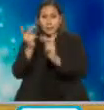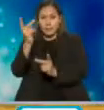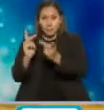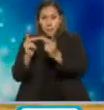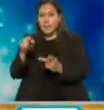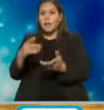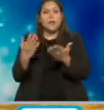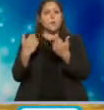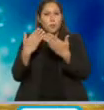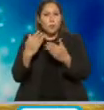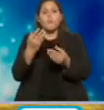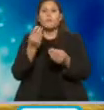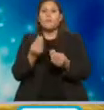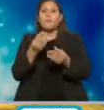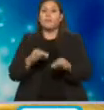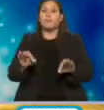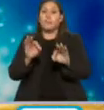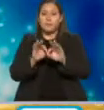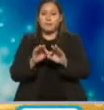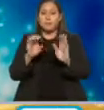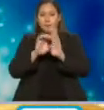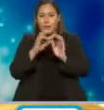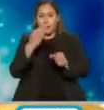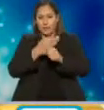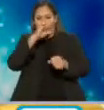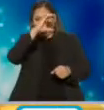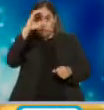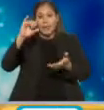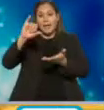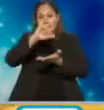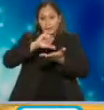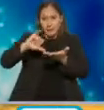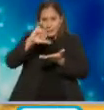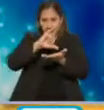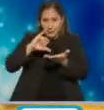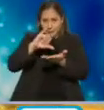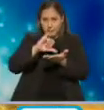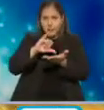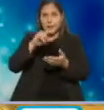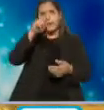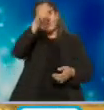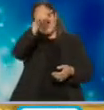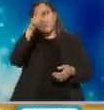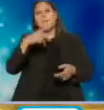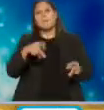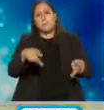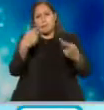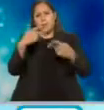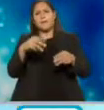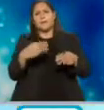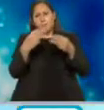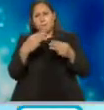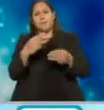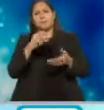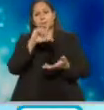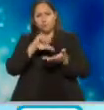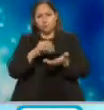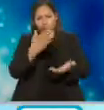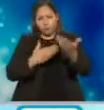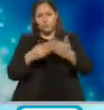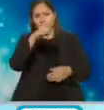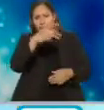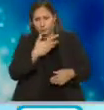proveen. Entonces es muy importante, aquí tenemos en pantalla algunos aceites que encontramos de manera rutinaria en el